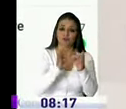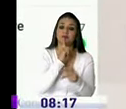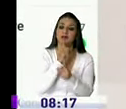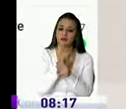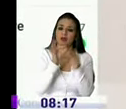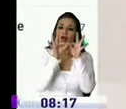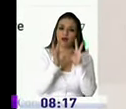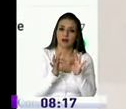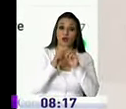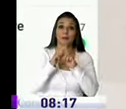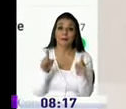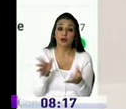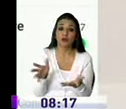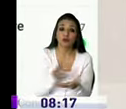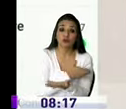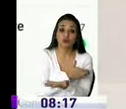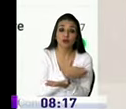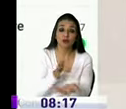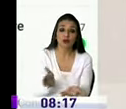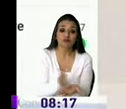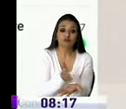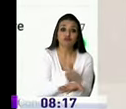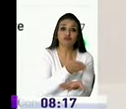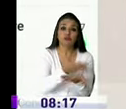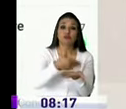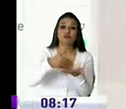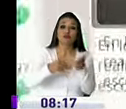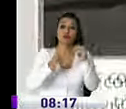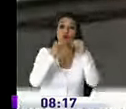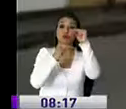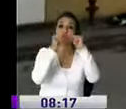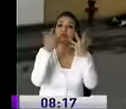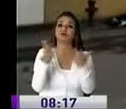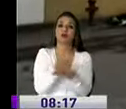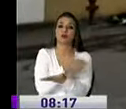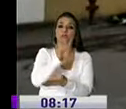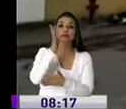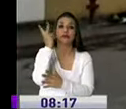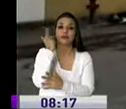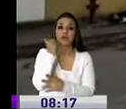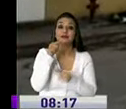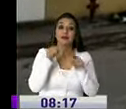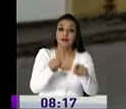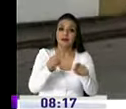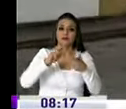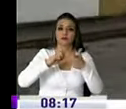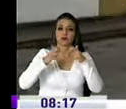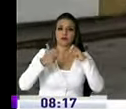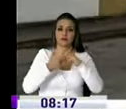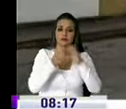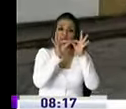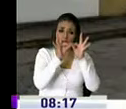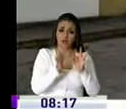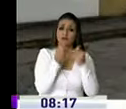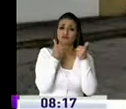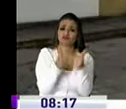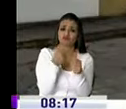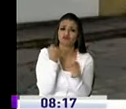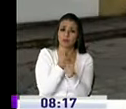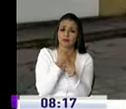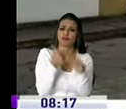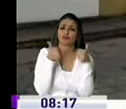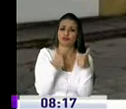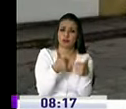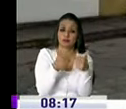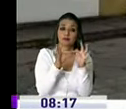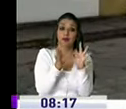pero no recogen hasta ahora los escombros, ya son 4 días de este inconveniente, eso es lo que hablamos. Hacen el trabajo, la nueva cuadrilla arregla